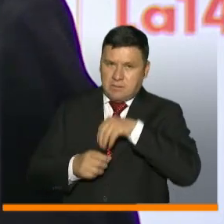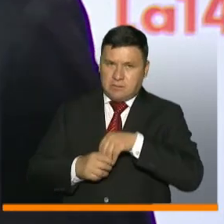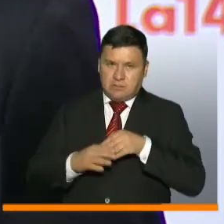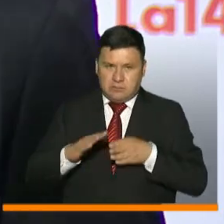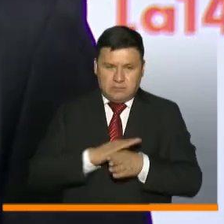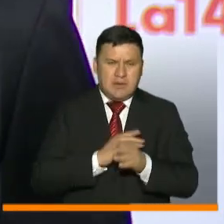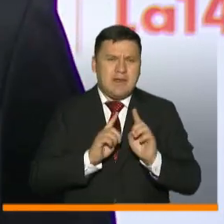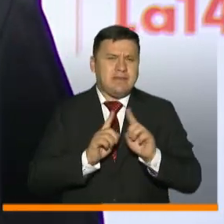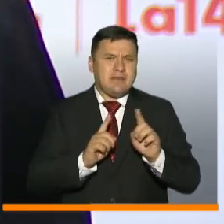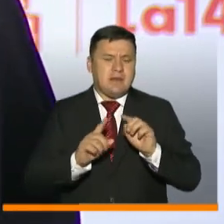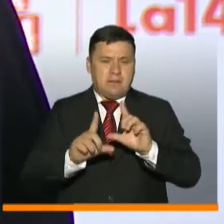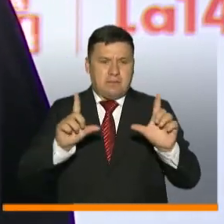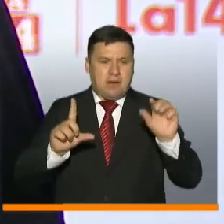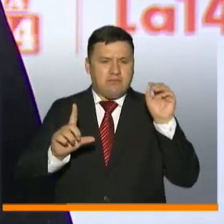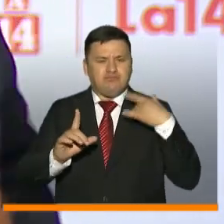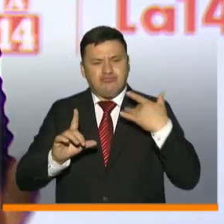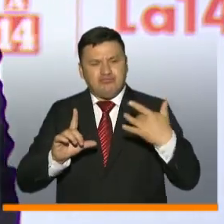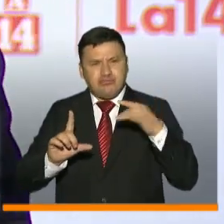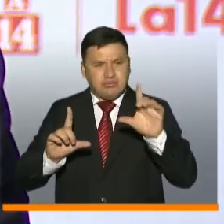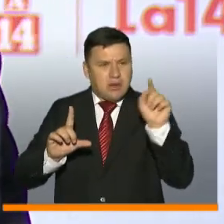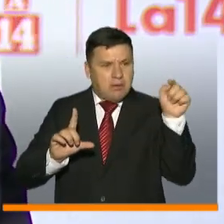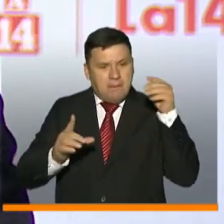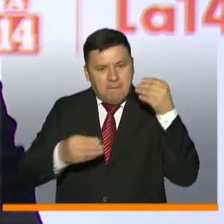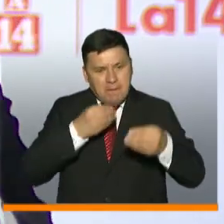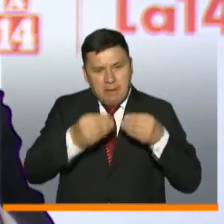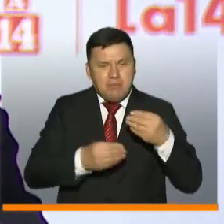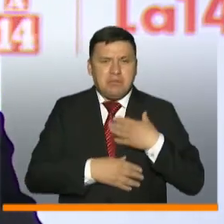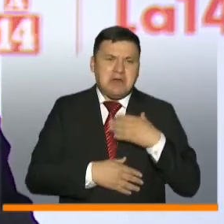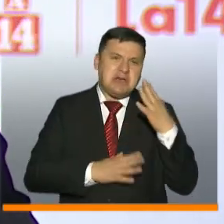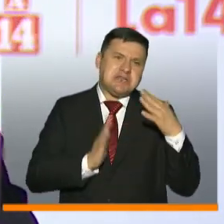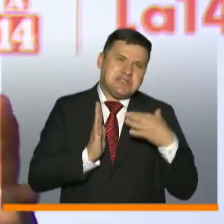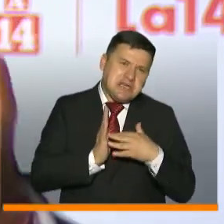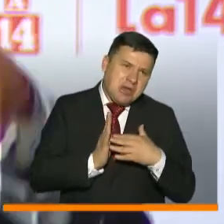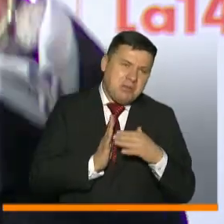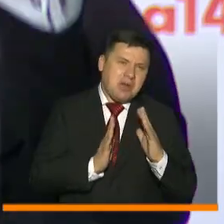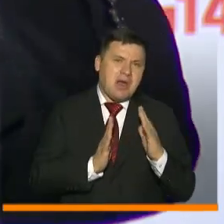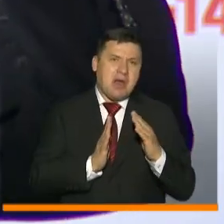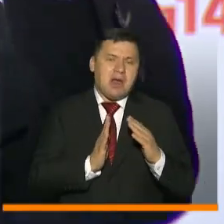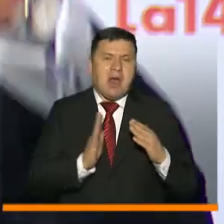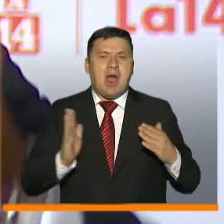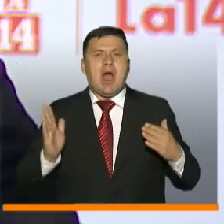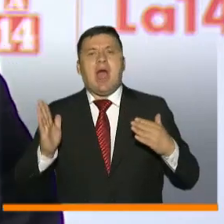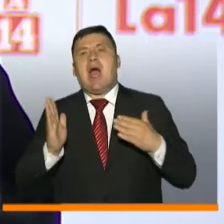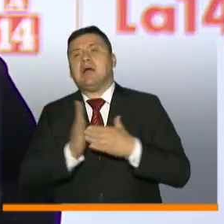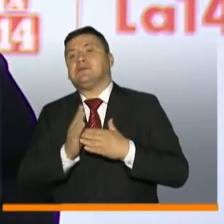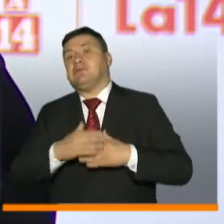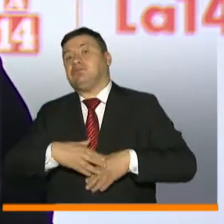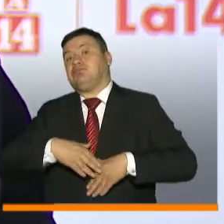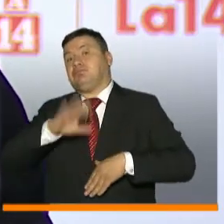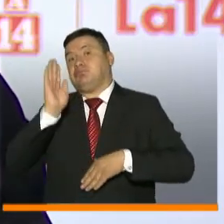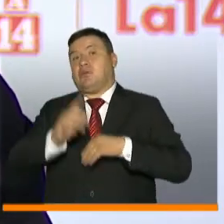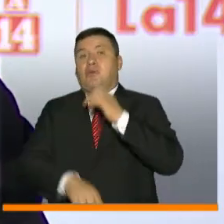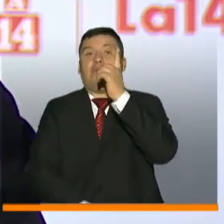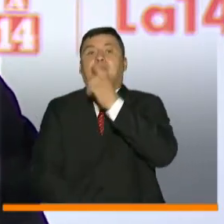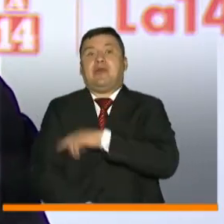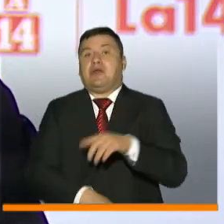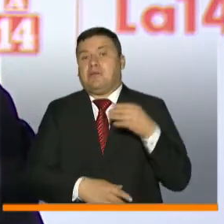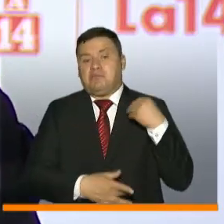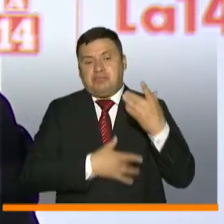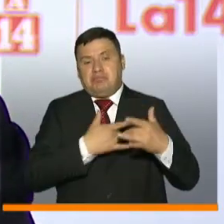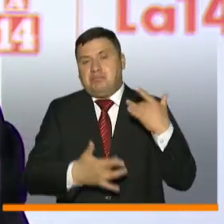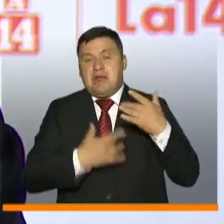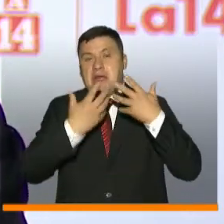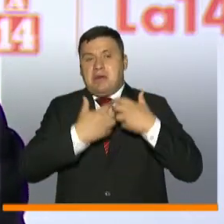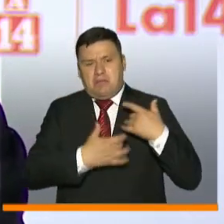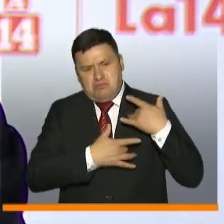en las diferentes plataformas y que simplemente pueden donar entre 5.000, desde 5.000 pesos hasta por encima de 1.000.000 de pesos.